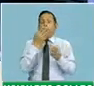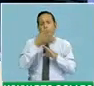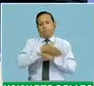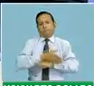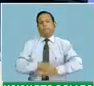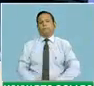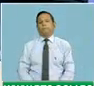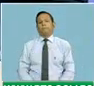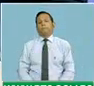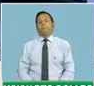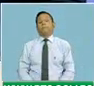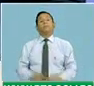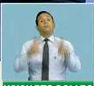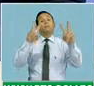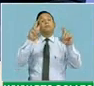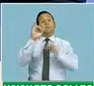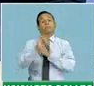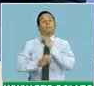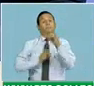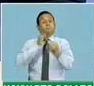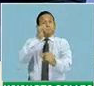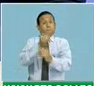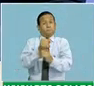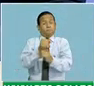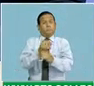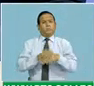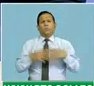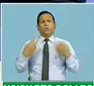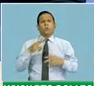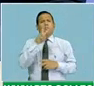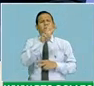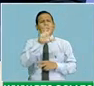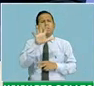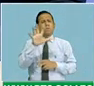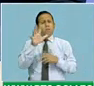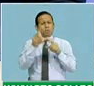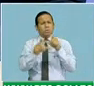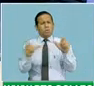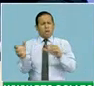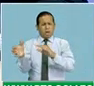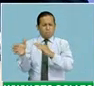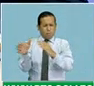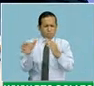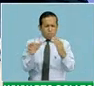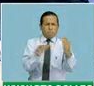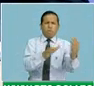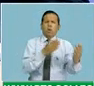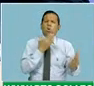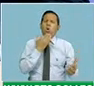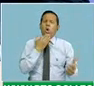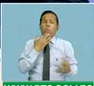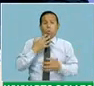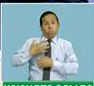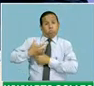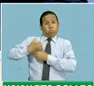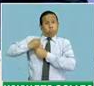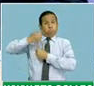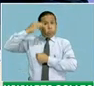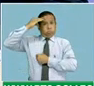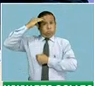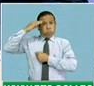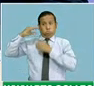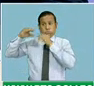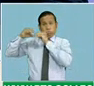temas internacionales, al menos 25 personas murieron en Ucrania luego de que un avión militar se estrellara en la región de Kharkiv. La